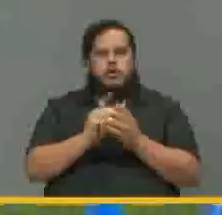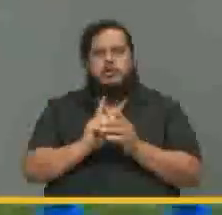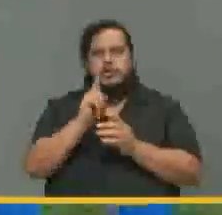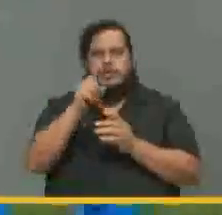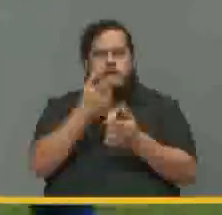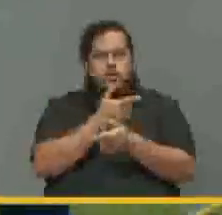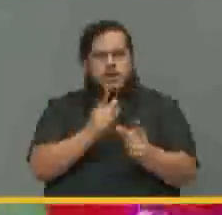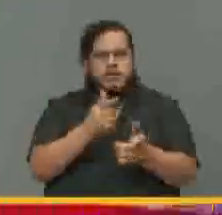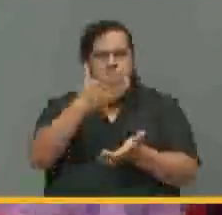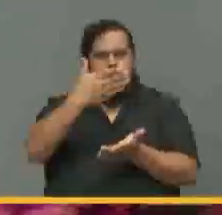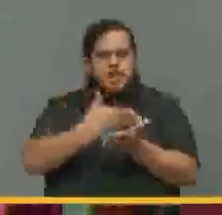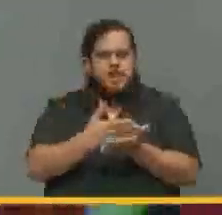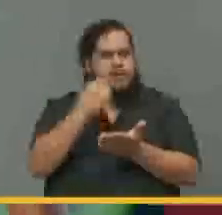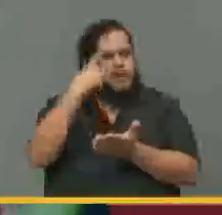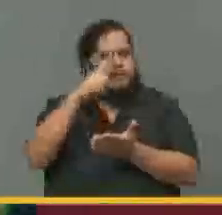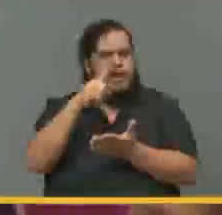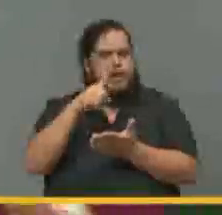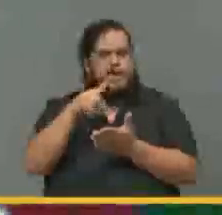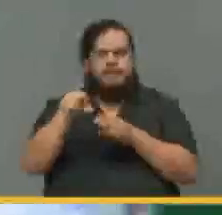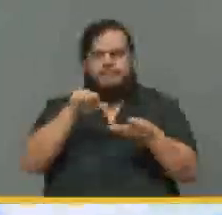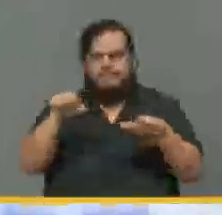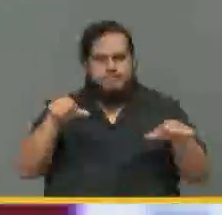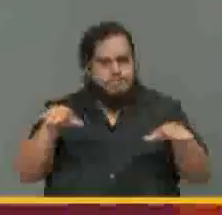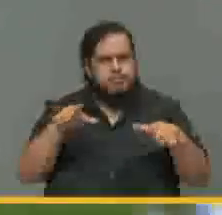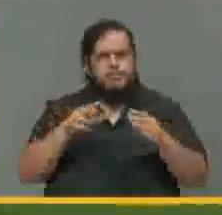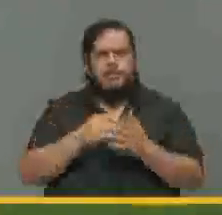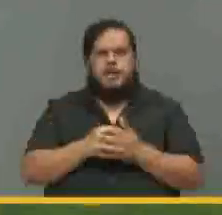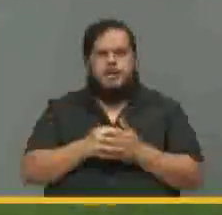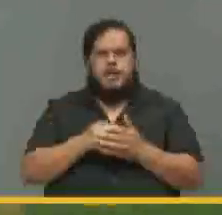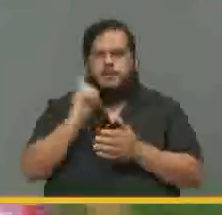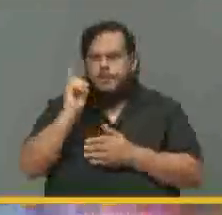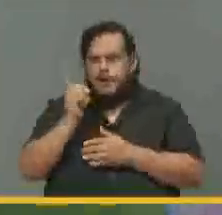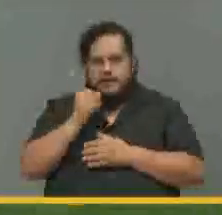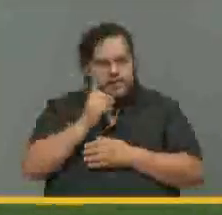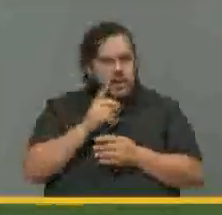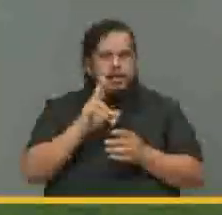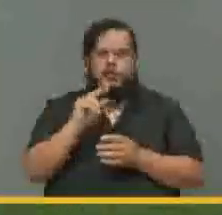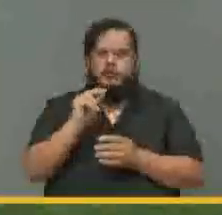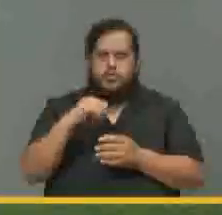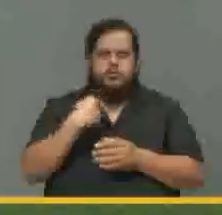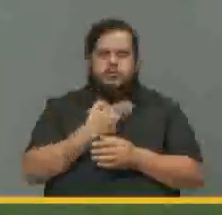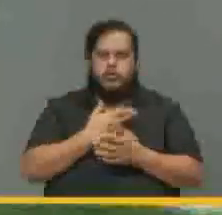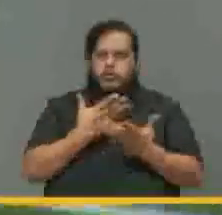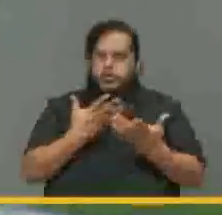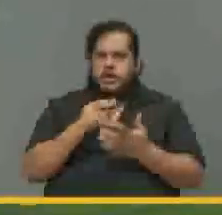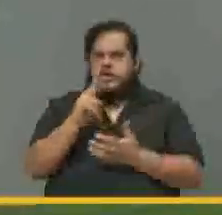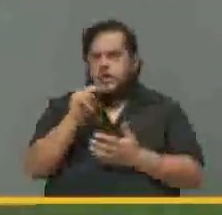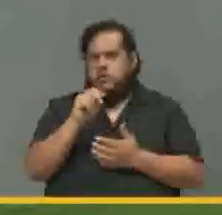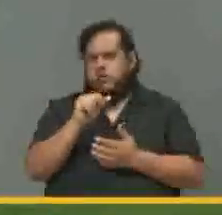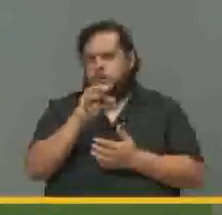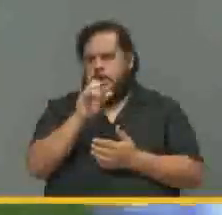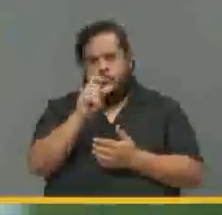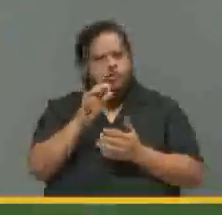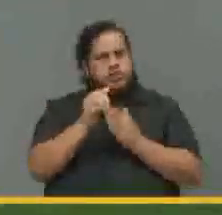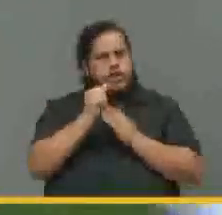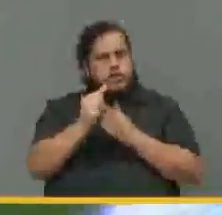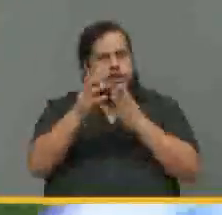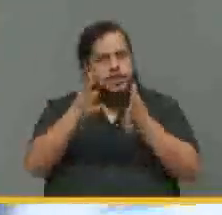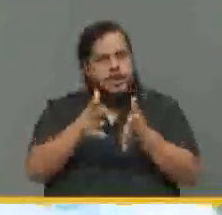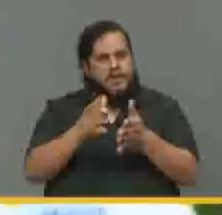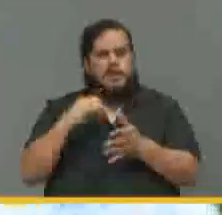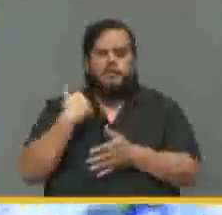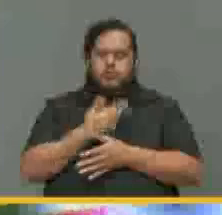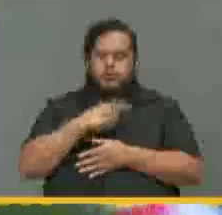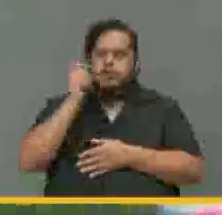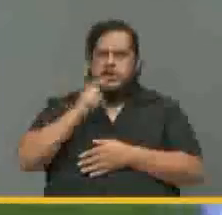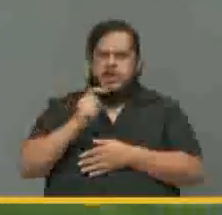paran el partido para estar llamando la atención. No, hemos dado la dirección clara por una recomendación propiamente de UNAFUT, de los dirigentes, de que necesitamos